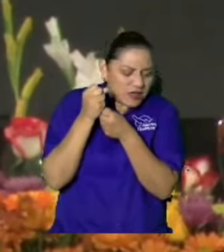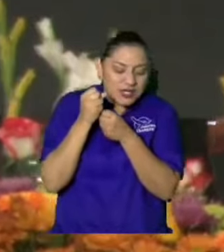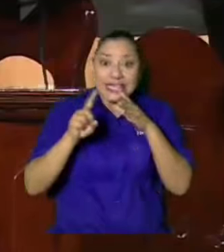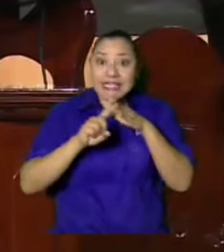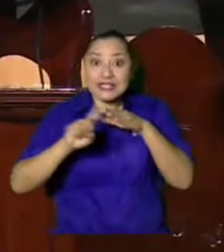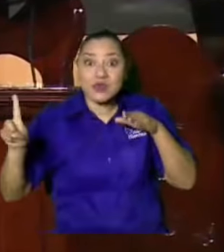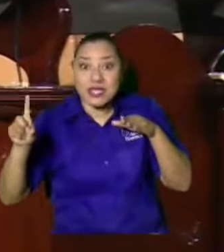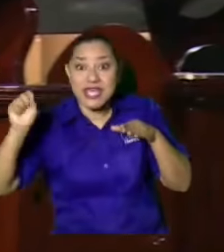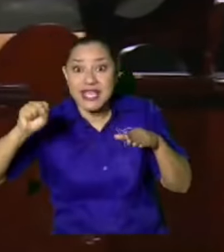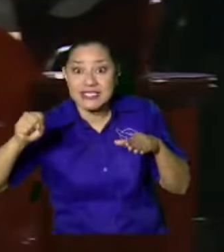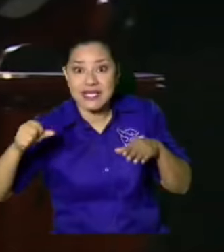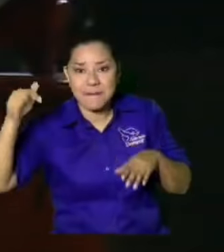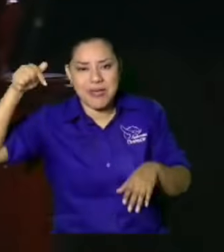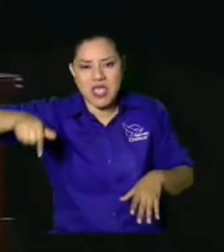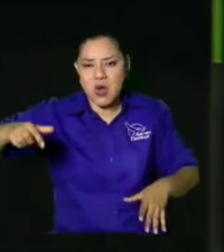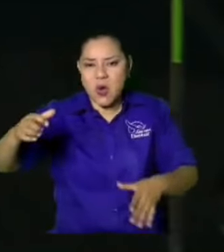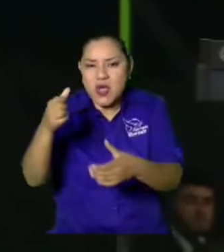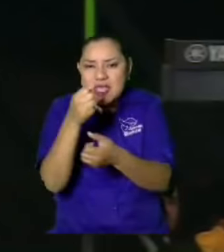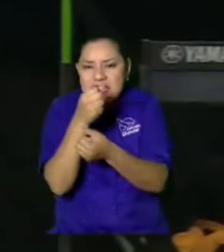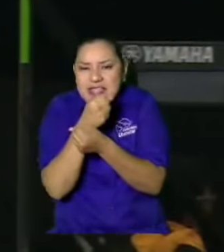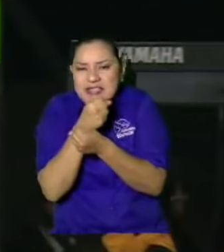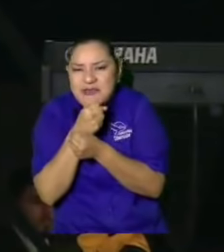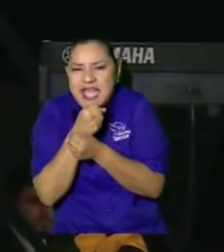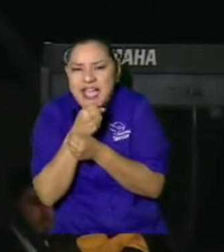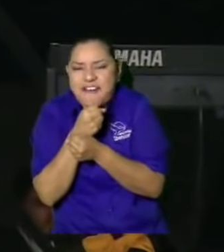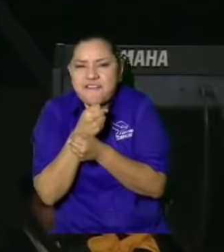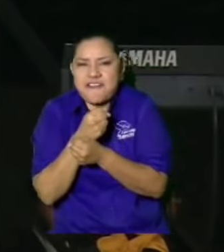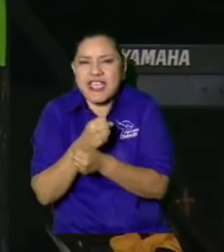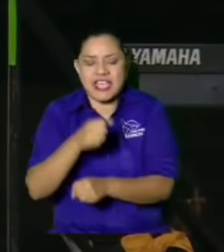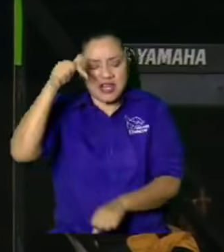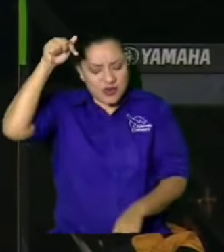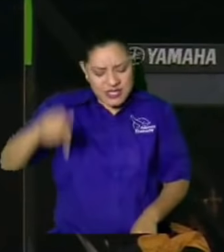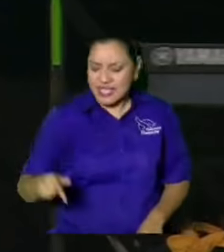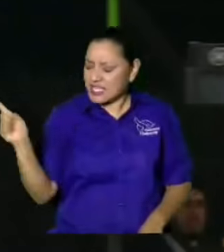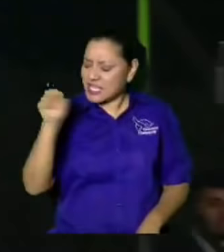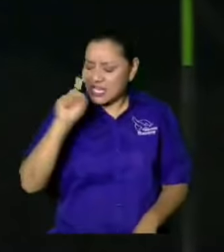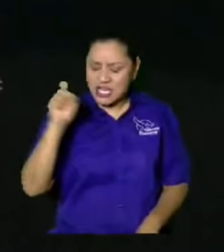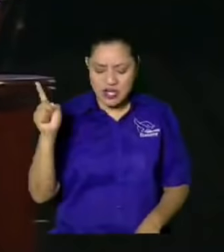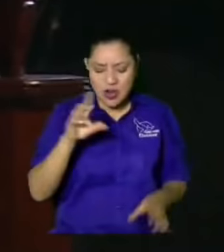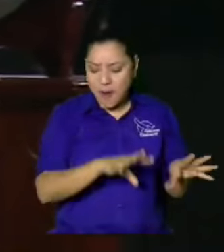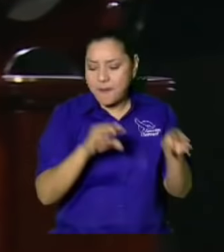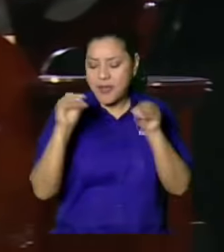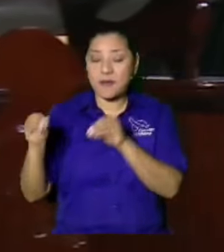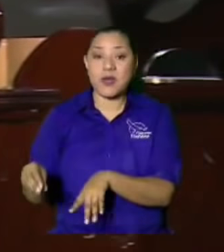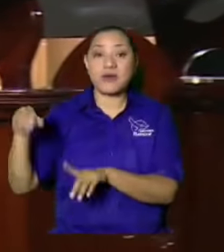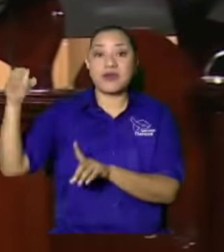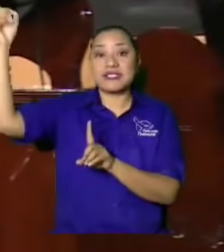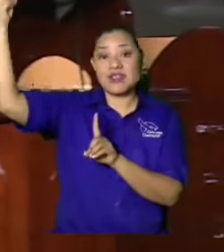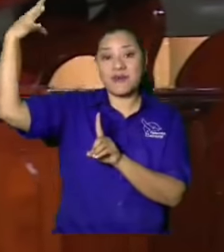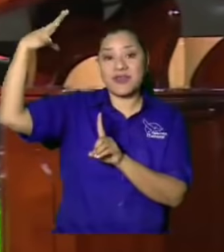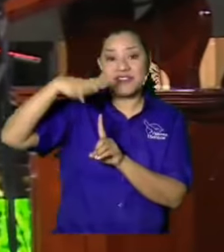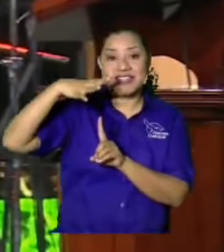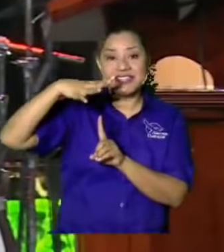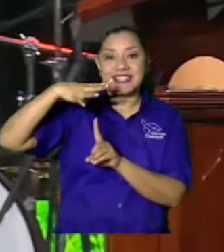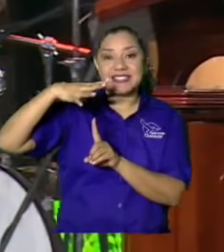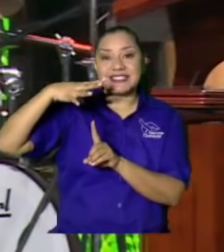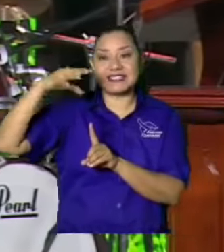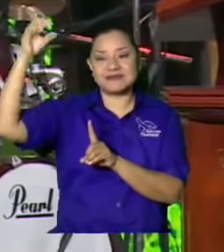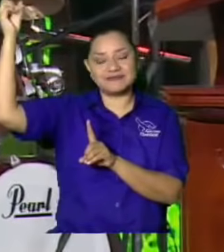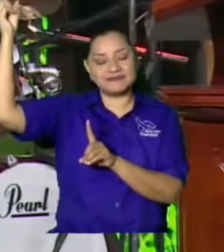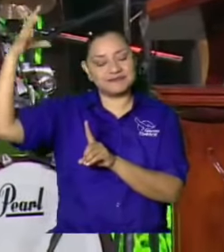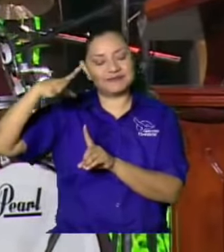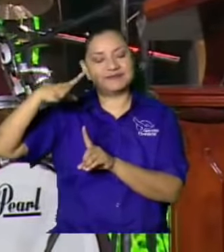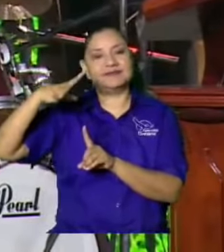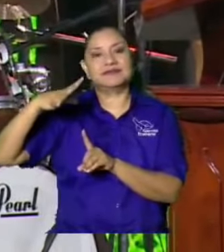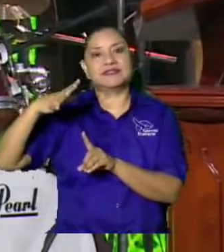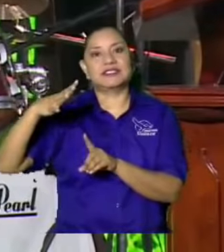quería nada, hoy no te suelto, no te suelto, y no me voy de aquí si no me bendices. No me voy de aquí si no me bendices. ¿Cómo